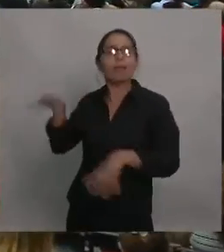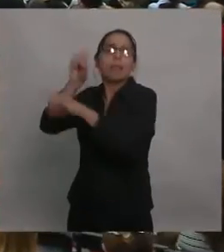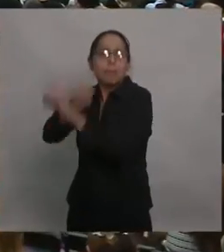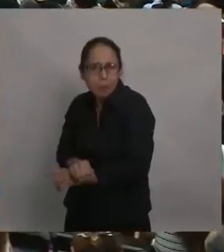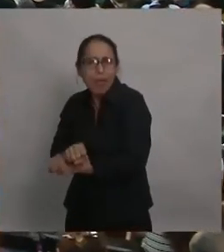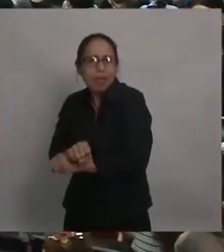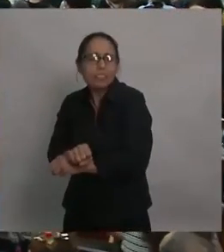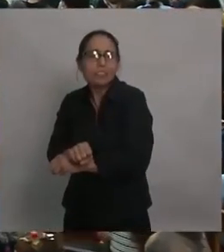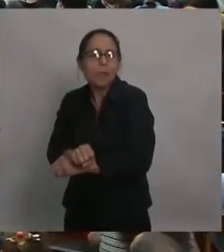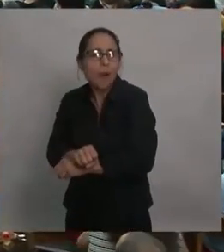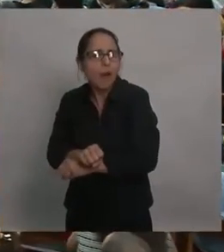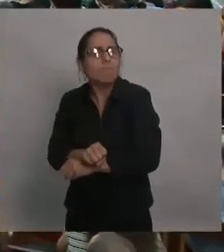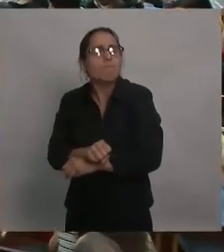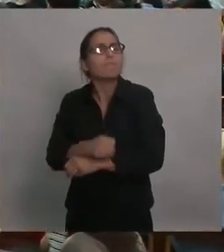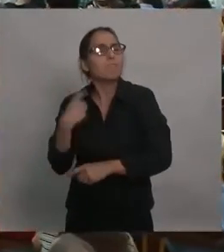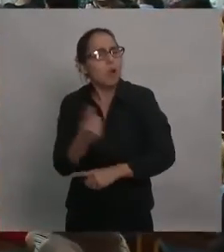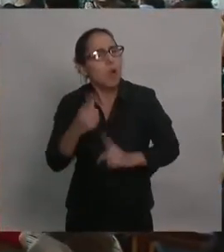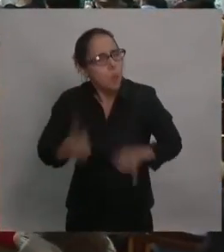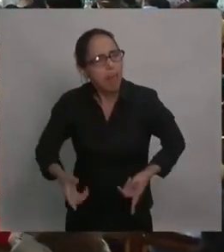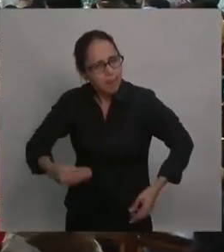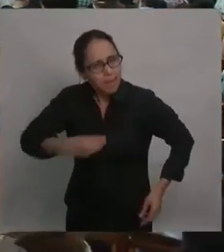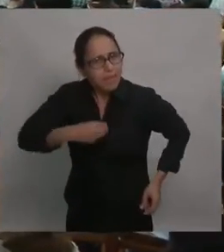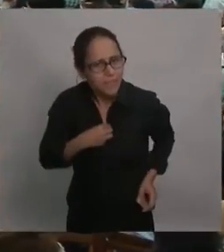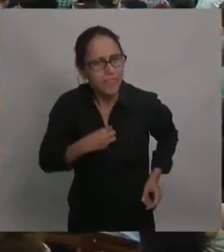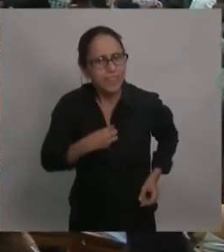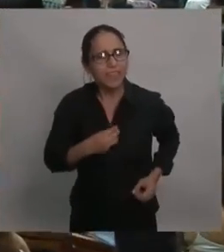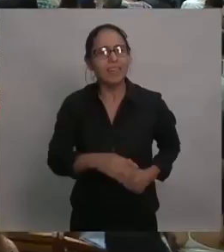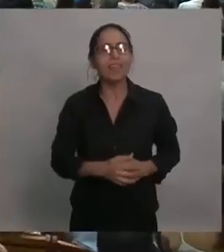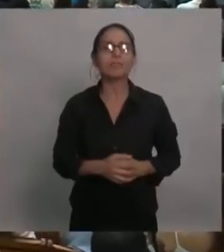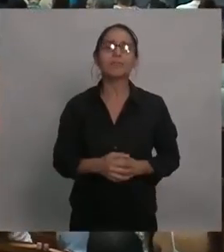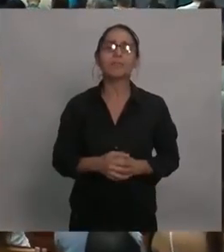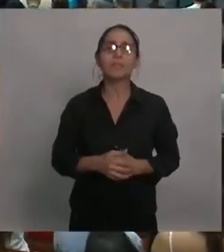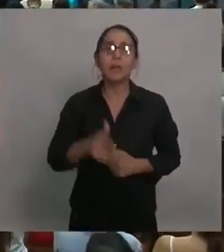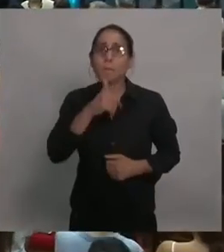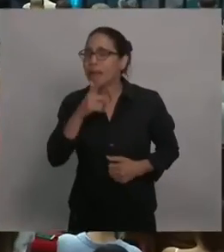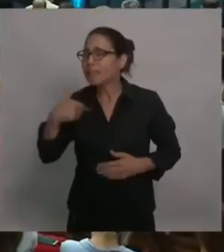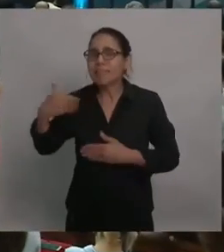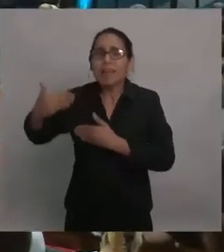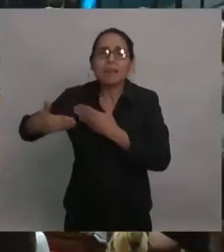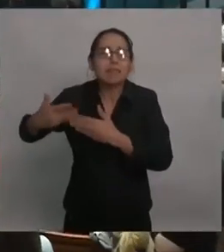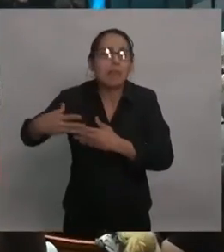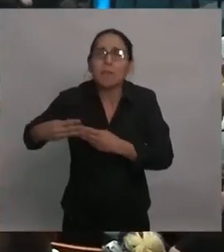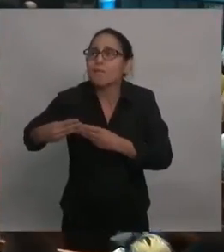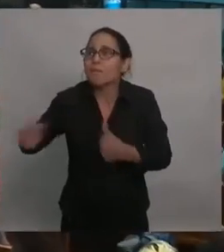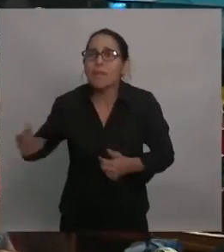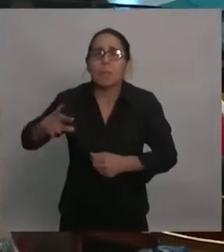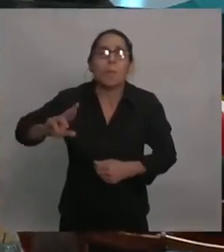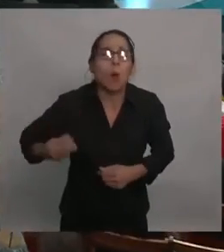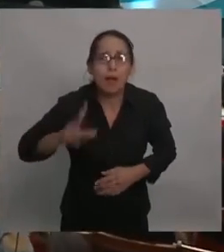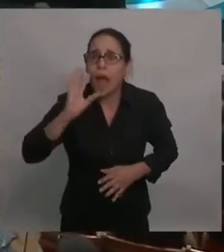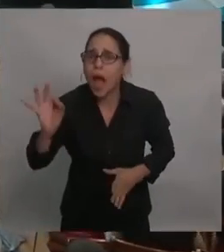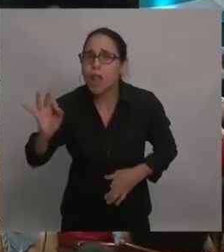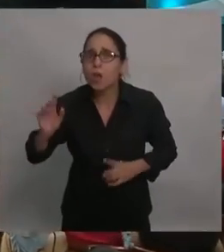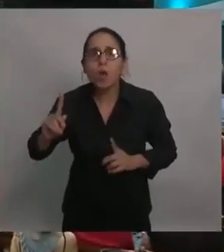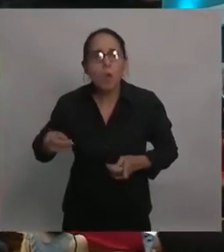estaba la noche, cuando parecía que ese era el fin de nuestros días. Se alzó